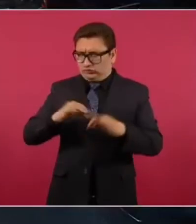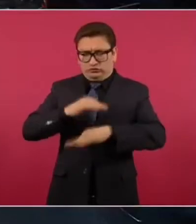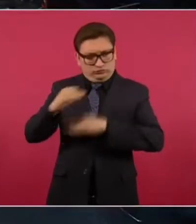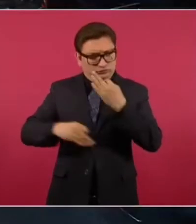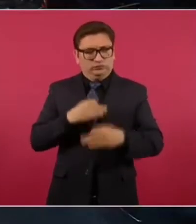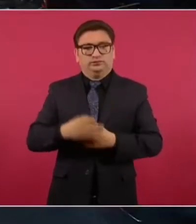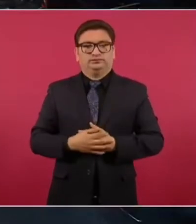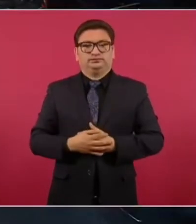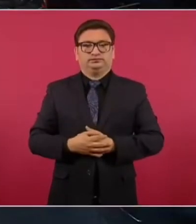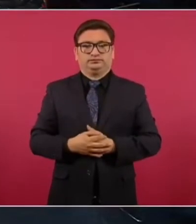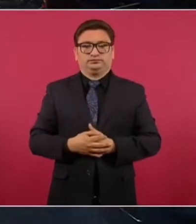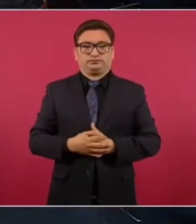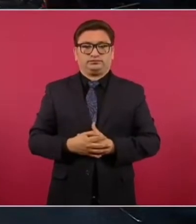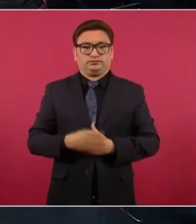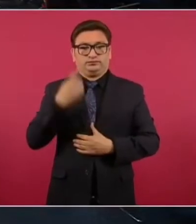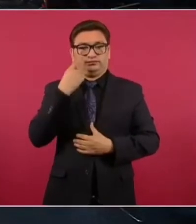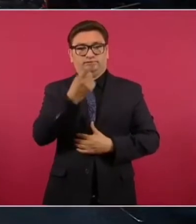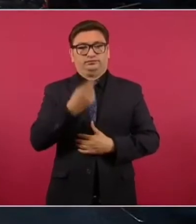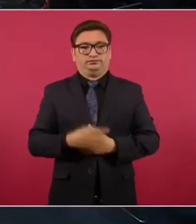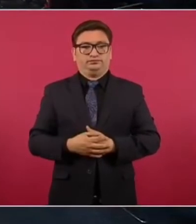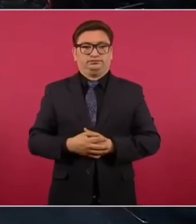casos. Mira.